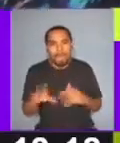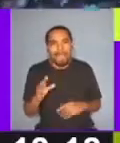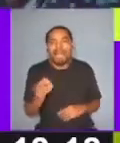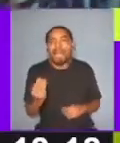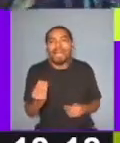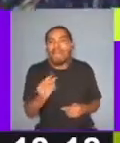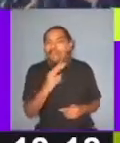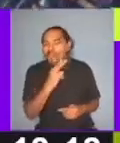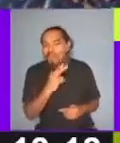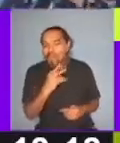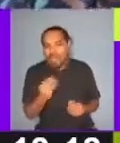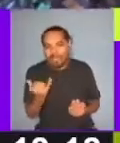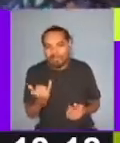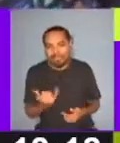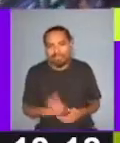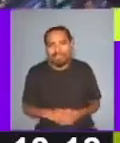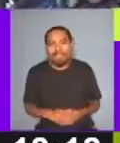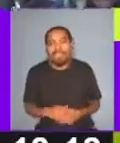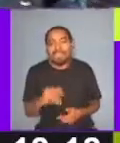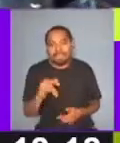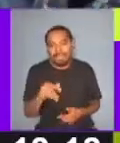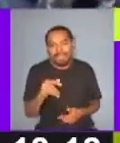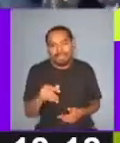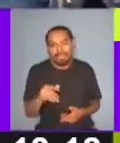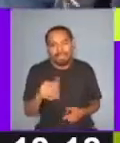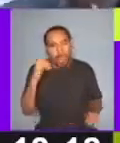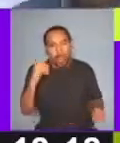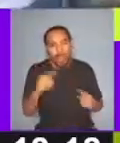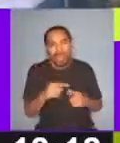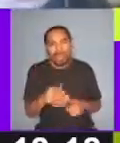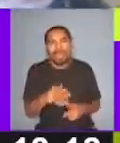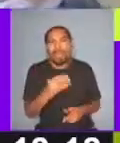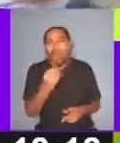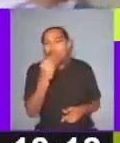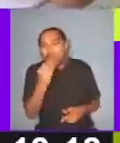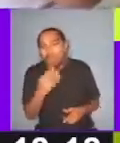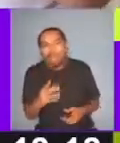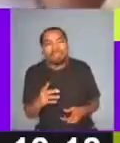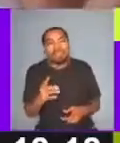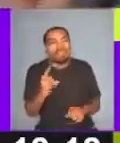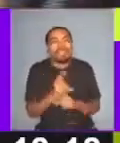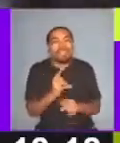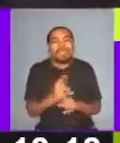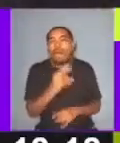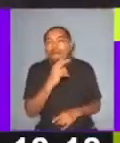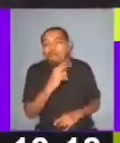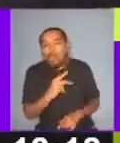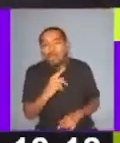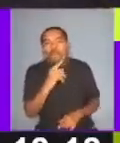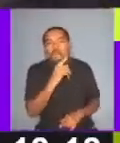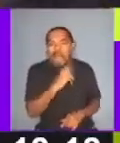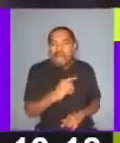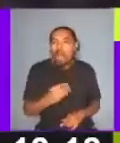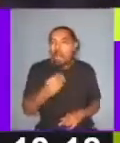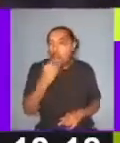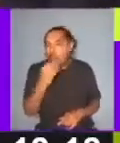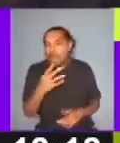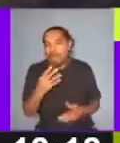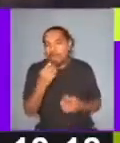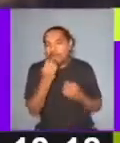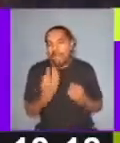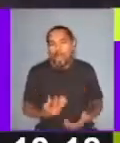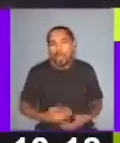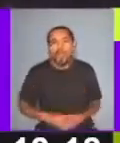realidad lo ideal sería que comar siempre fruta y verduras Pero bueno hay que ver que es lo que está más barato más